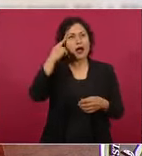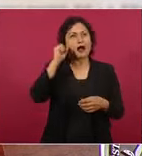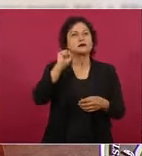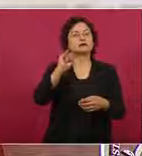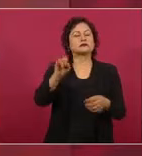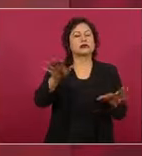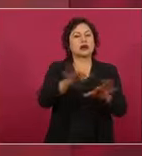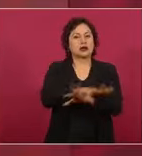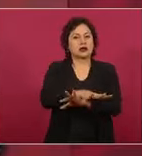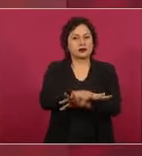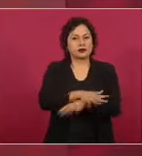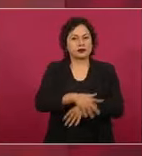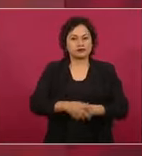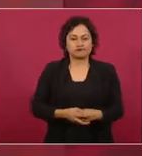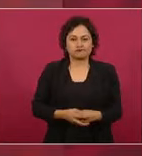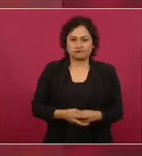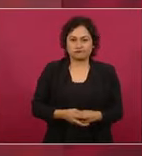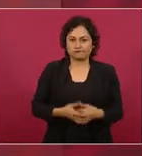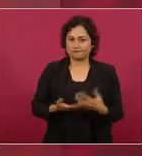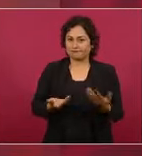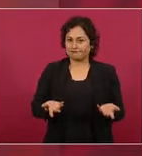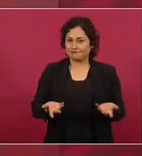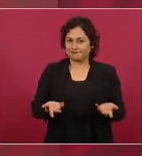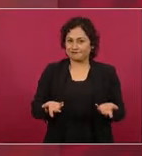Entonces, ¿qué vamos a hacer